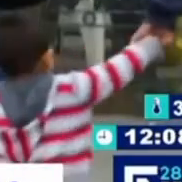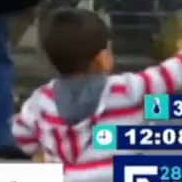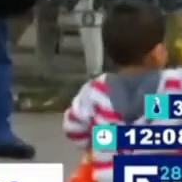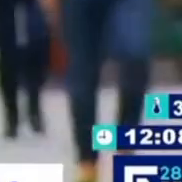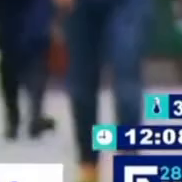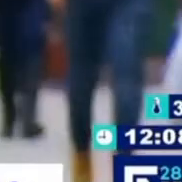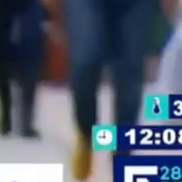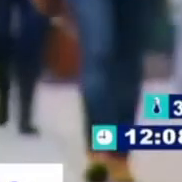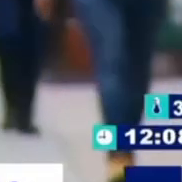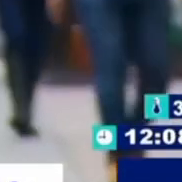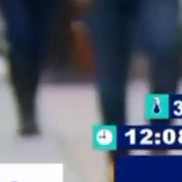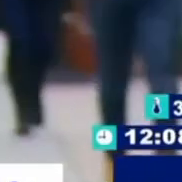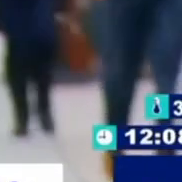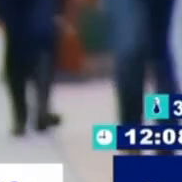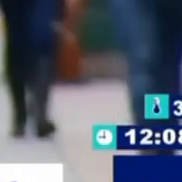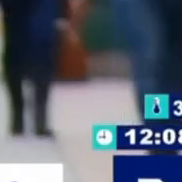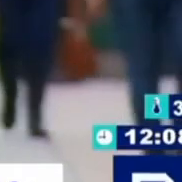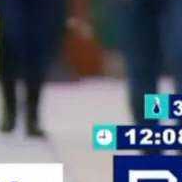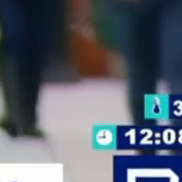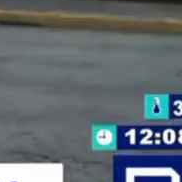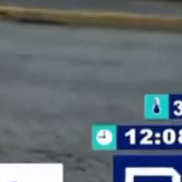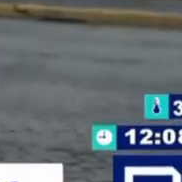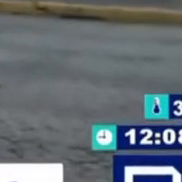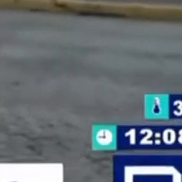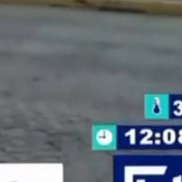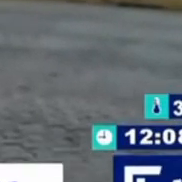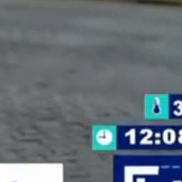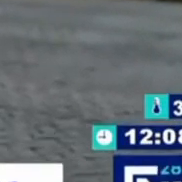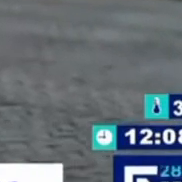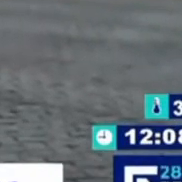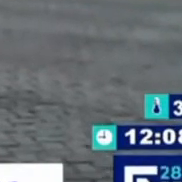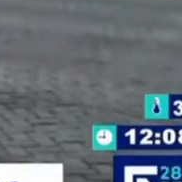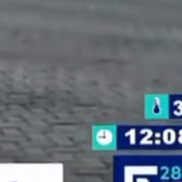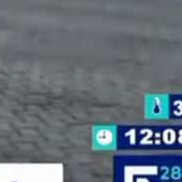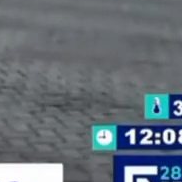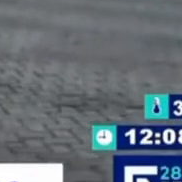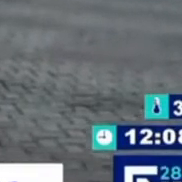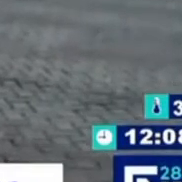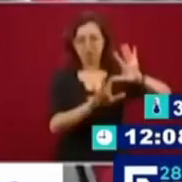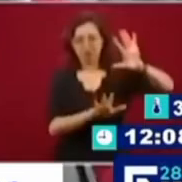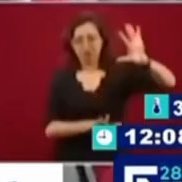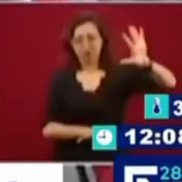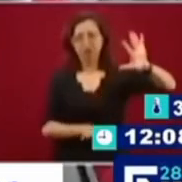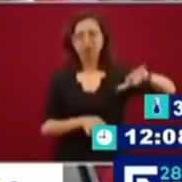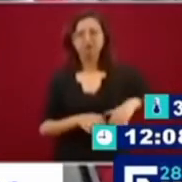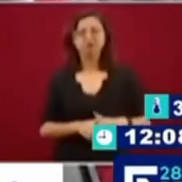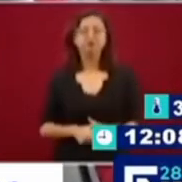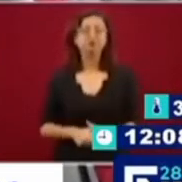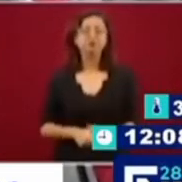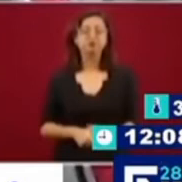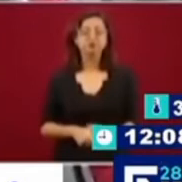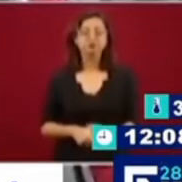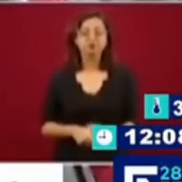e intensificar las medidas básicas de prevención. El funcionario federal reconoció que ya existe transmisión comunitaria en el país. A partir de